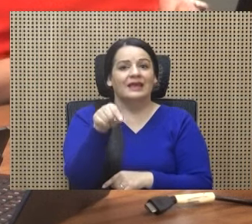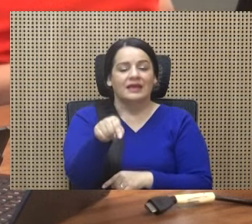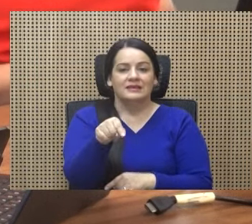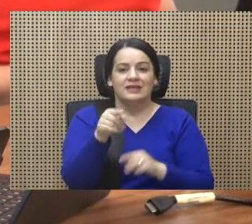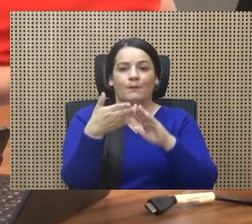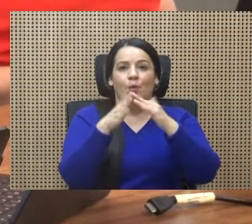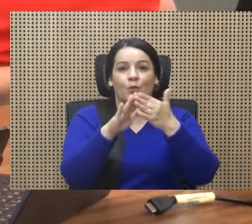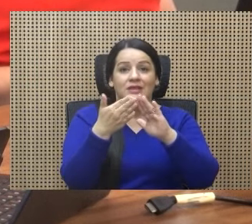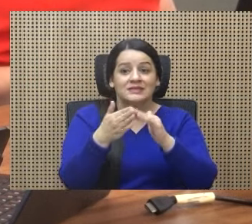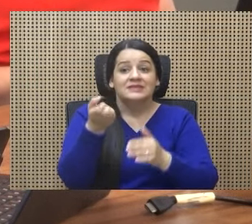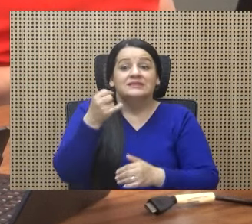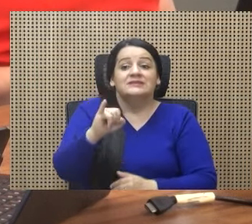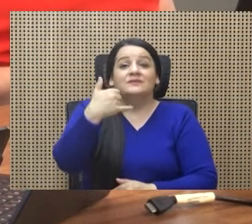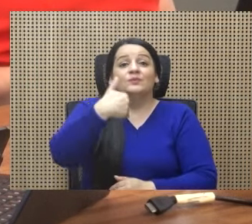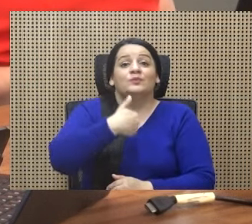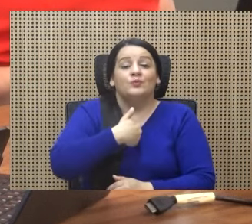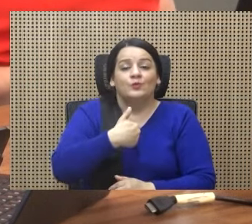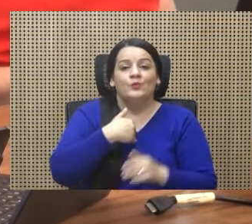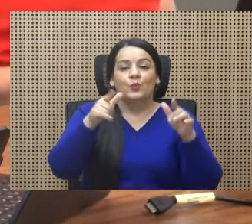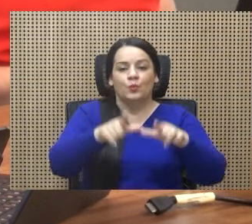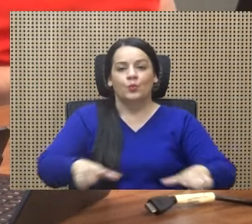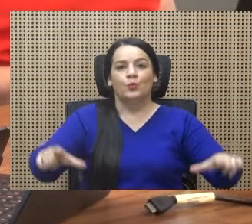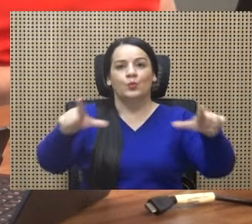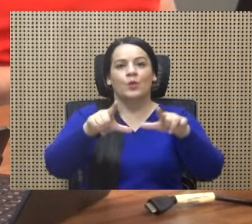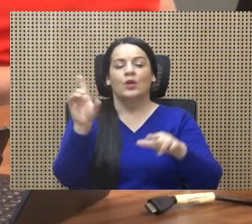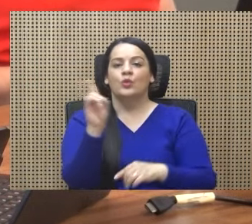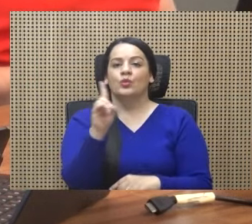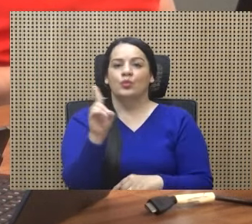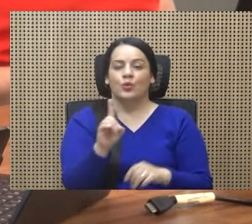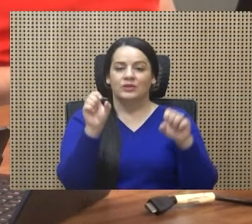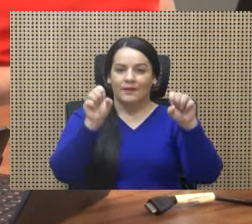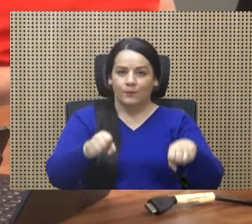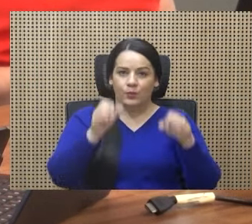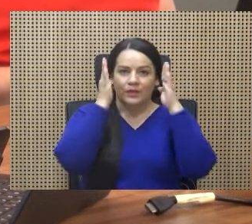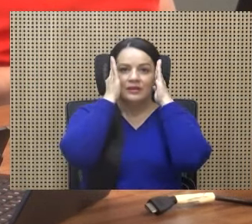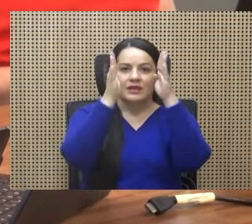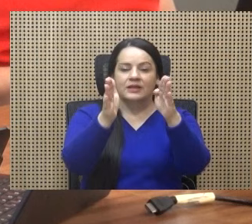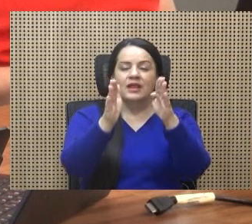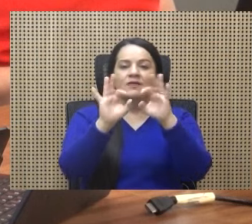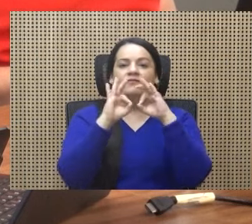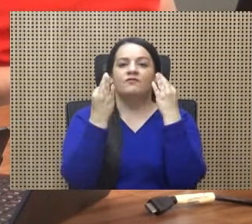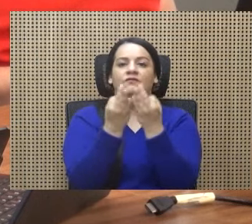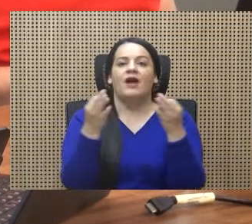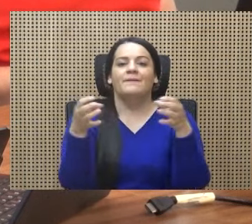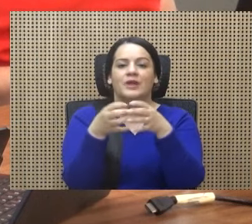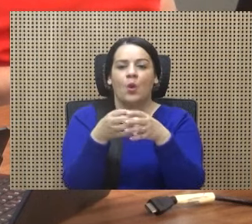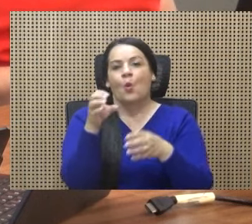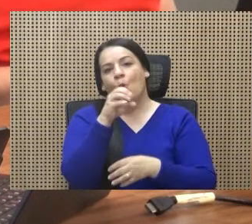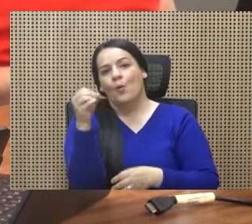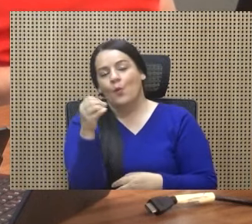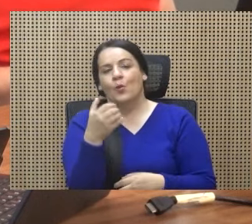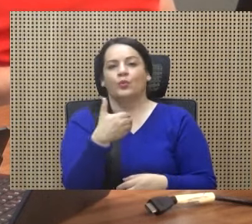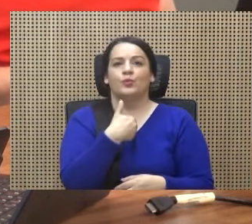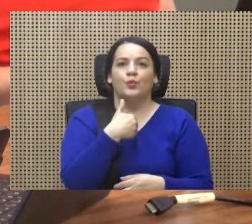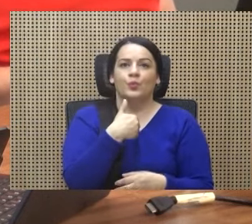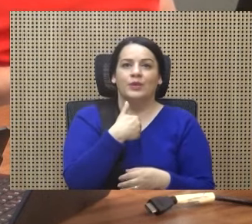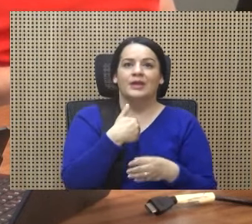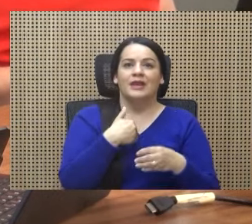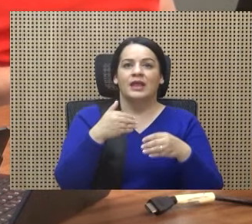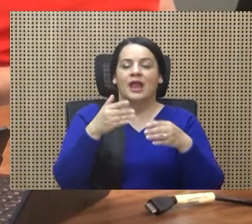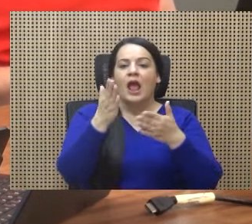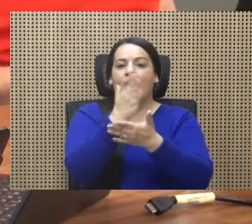tuviese un espacio donde se le pudiera atender familiarmente o tuviera eh espacios